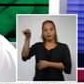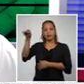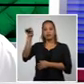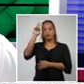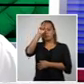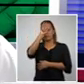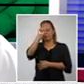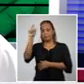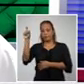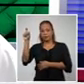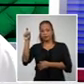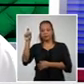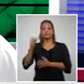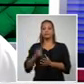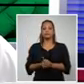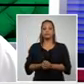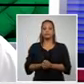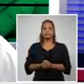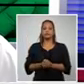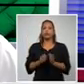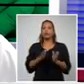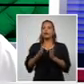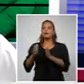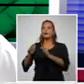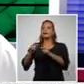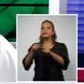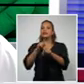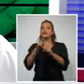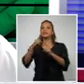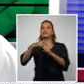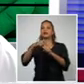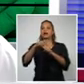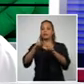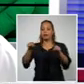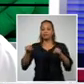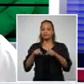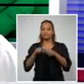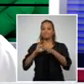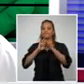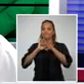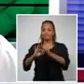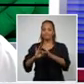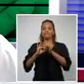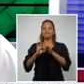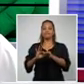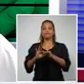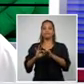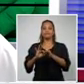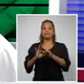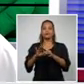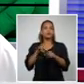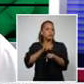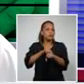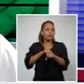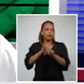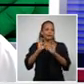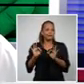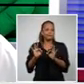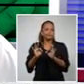una parte del tiempo en terapia intensiva por las complicaciones, y en un momento determinado hizo